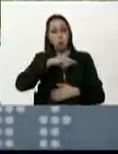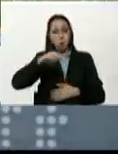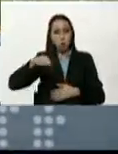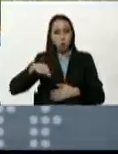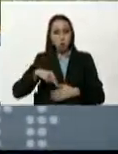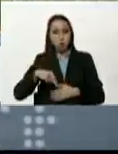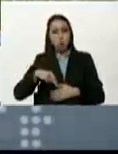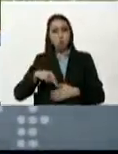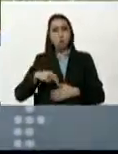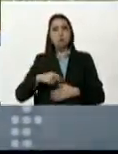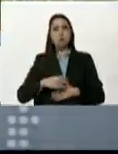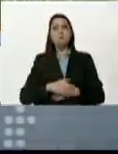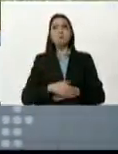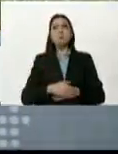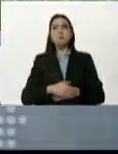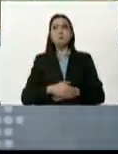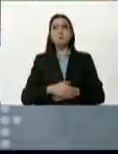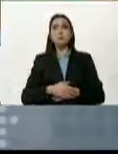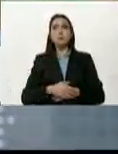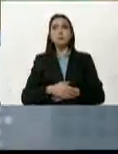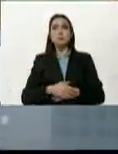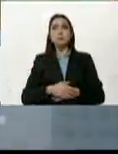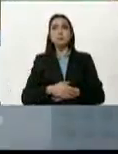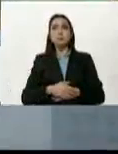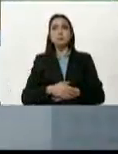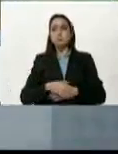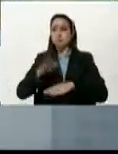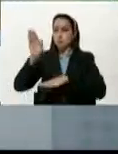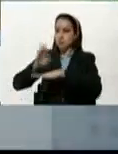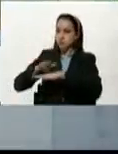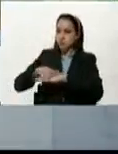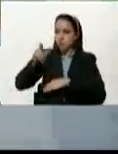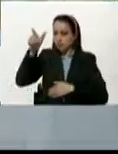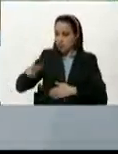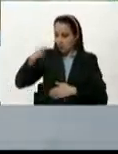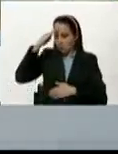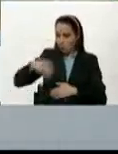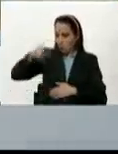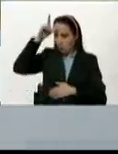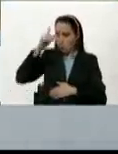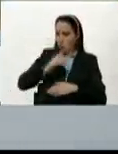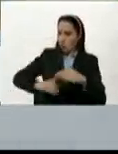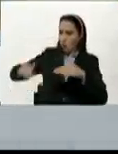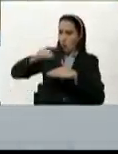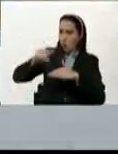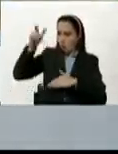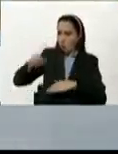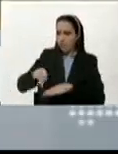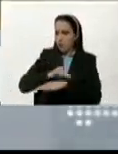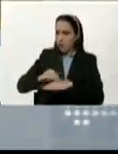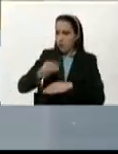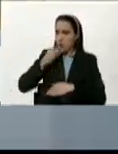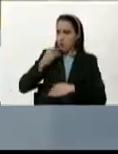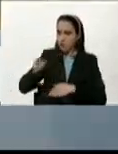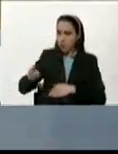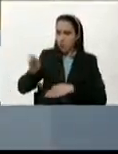teníamos leal tellería mayor general miliciano ministro de alimentación